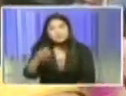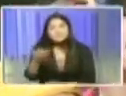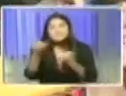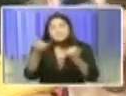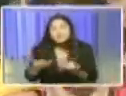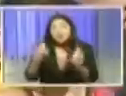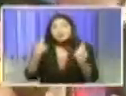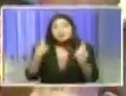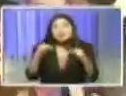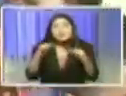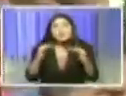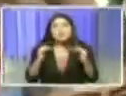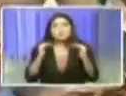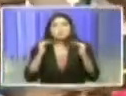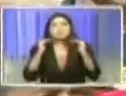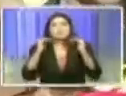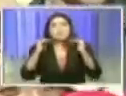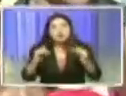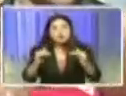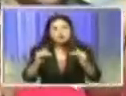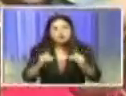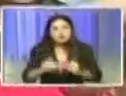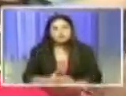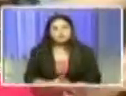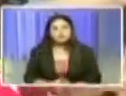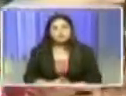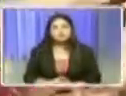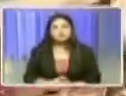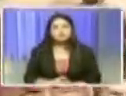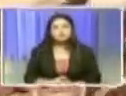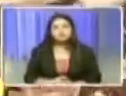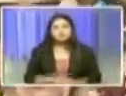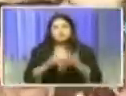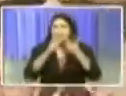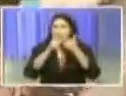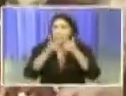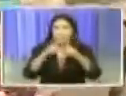llegado a un nivel muy alto de matrícula.